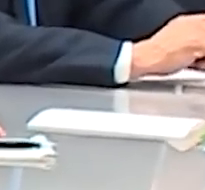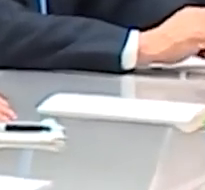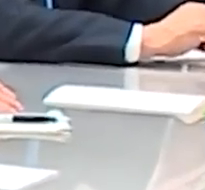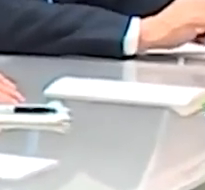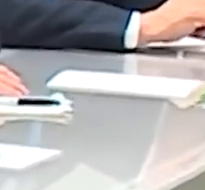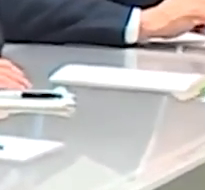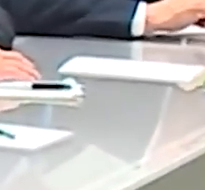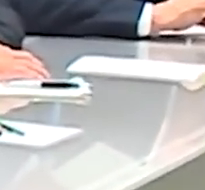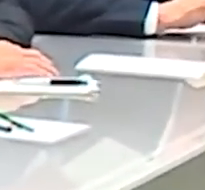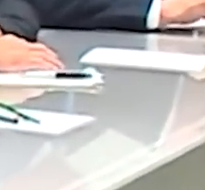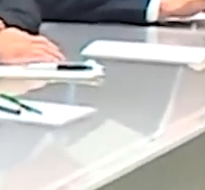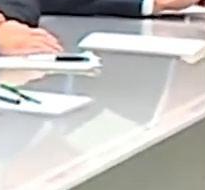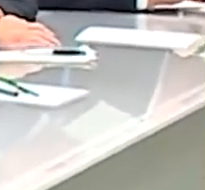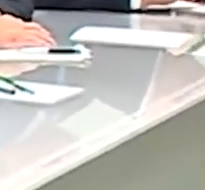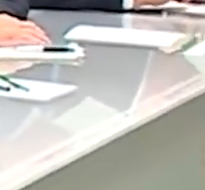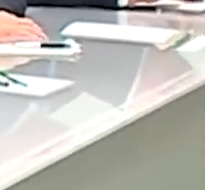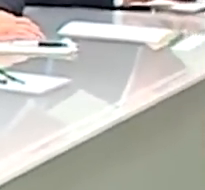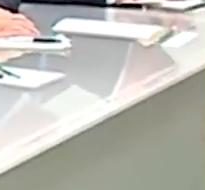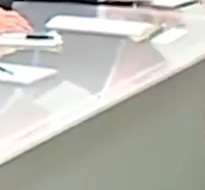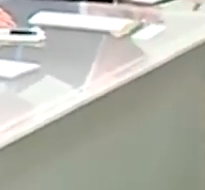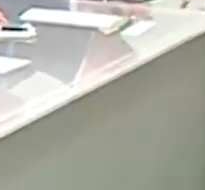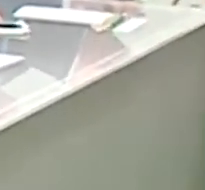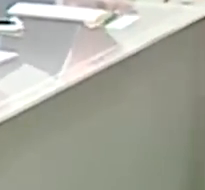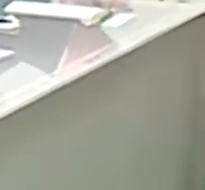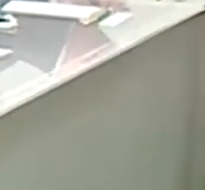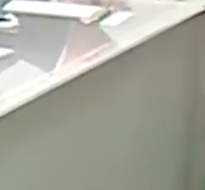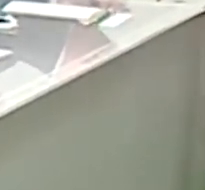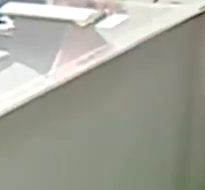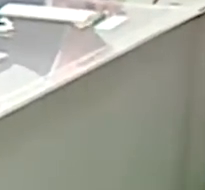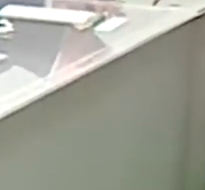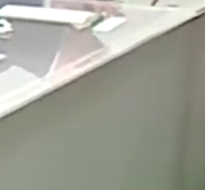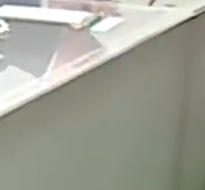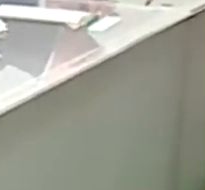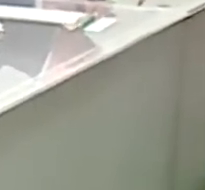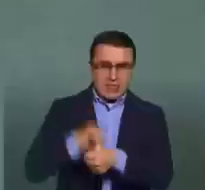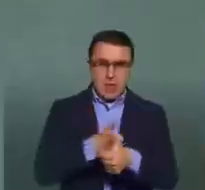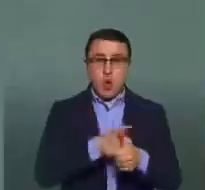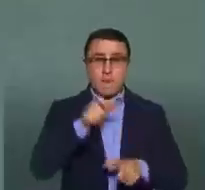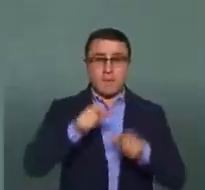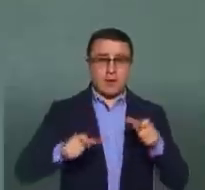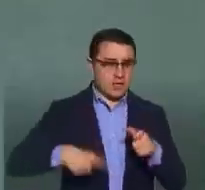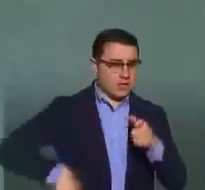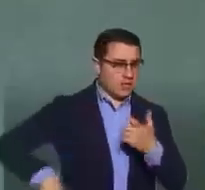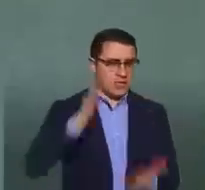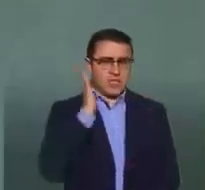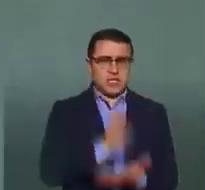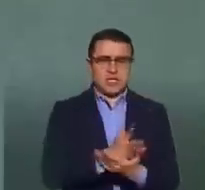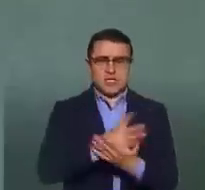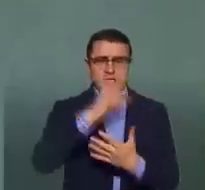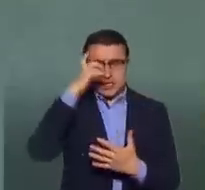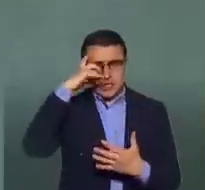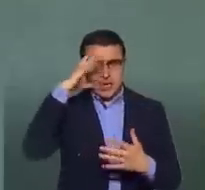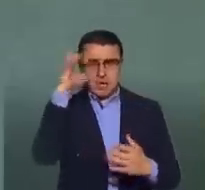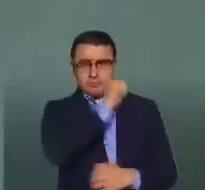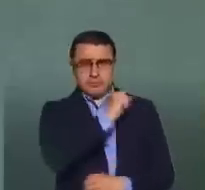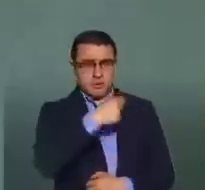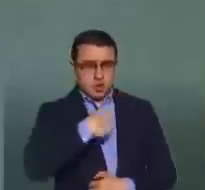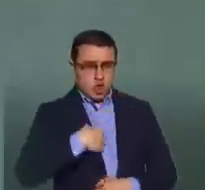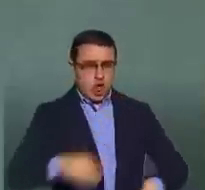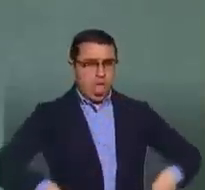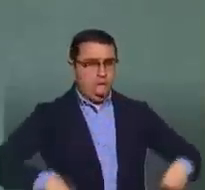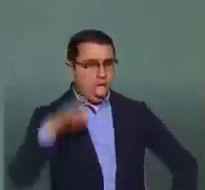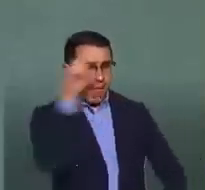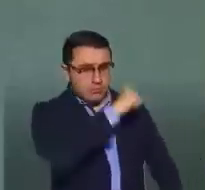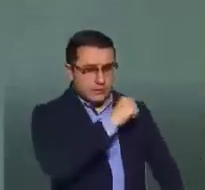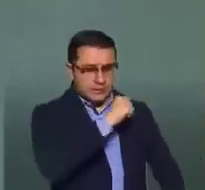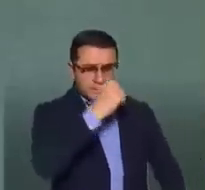le achaca a Colombia de tener 6 bases militares de Estados Unidos y él necesita una base rusa con Corea. Incluso el